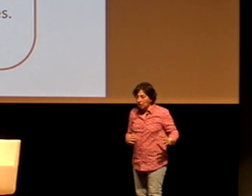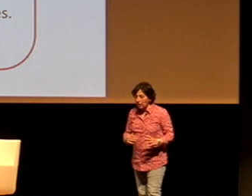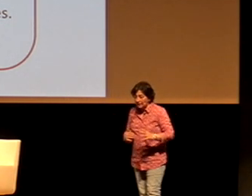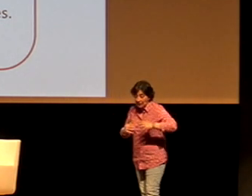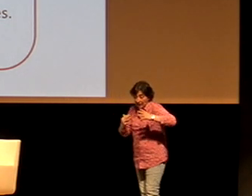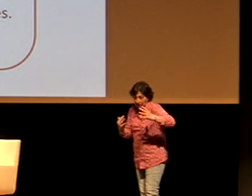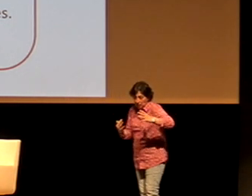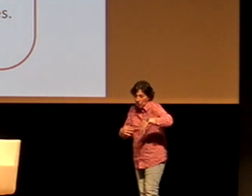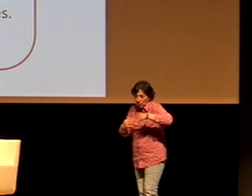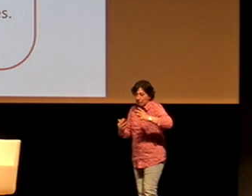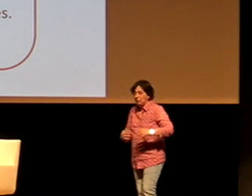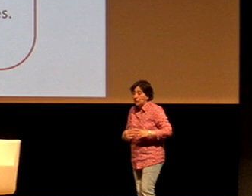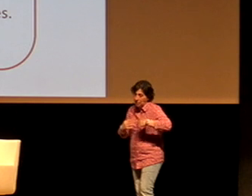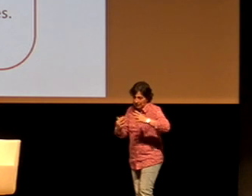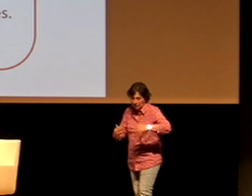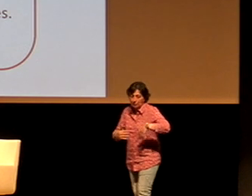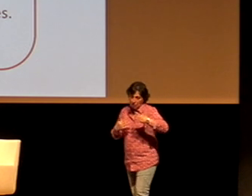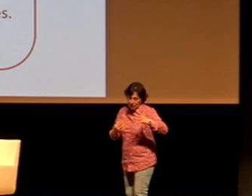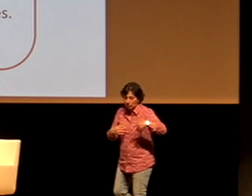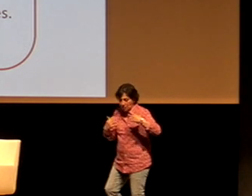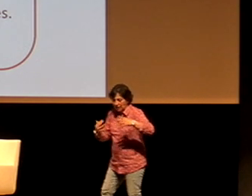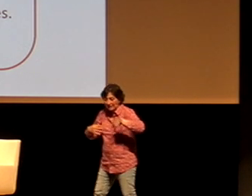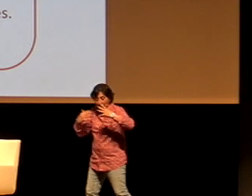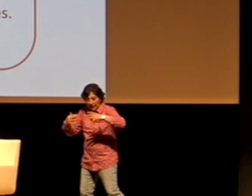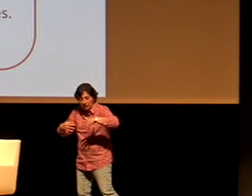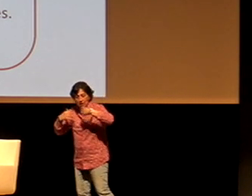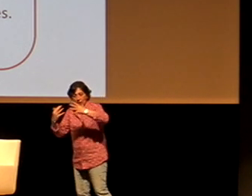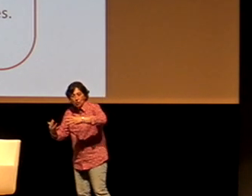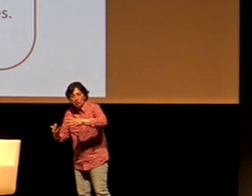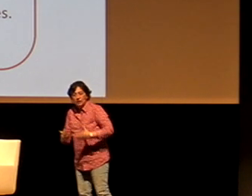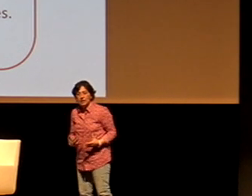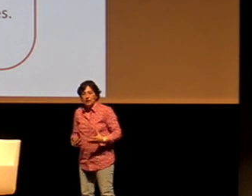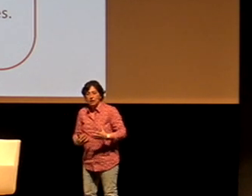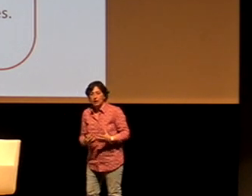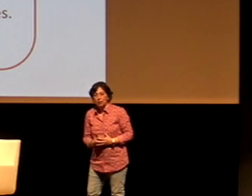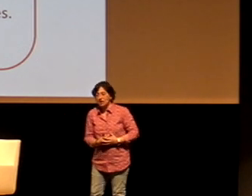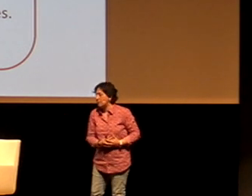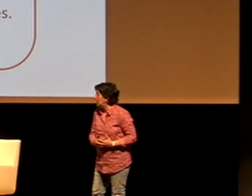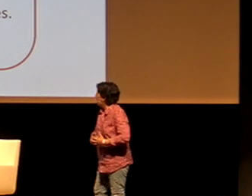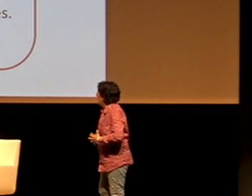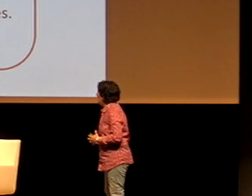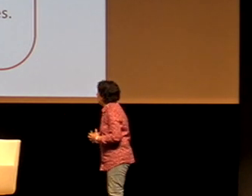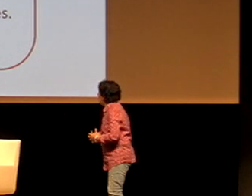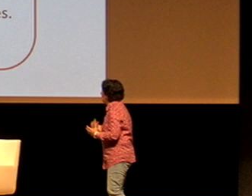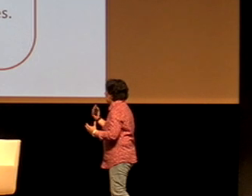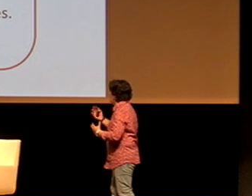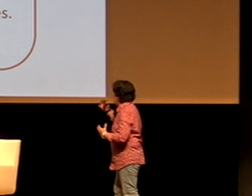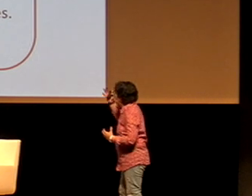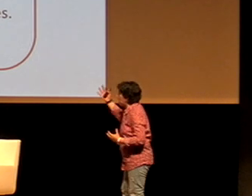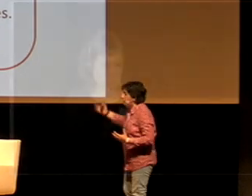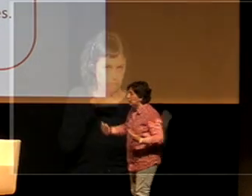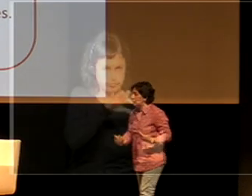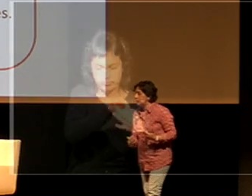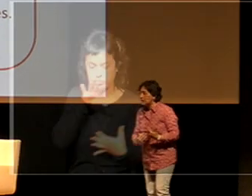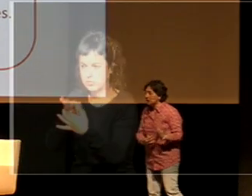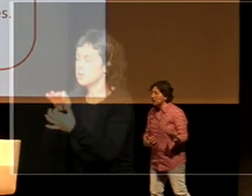a trabajar o procede de procedimientos también a trabajar con ese con ese pilar de manera que por ejemplo en el